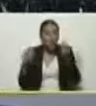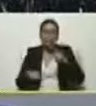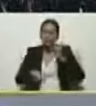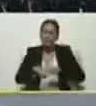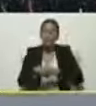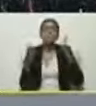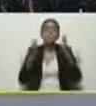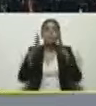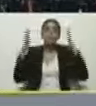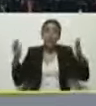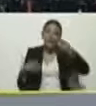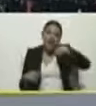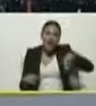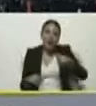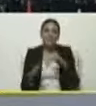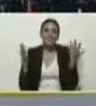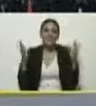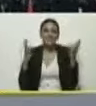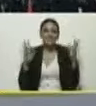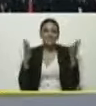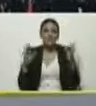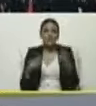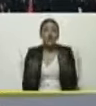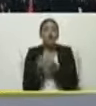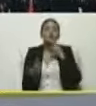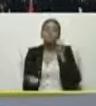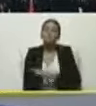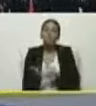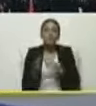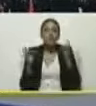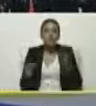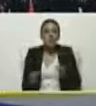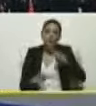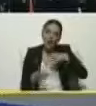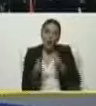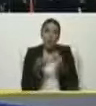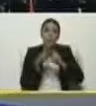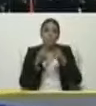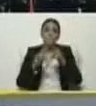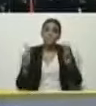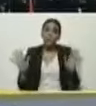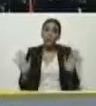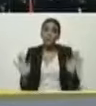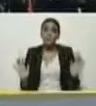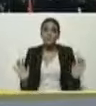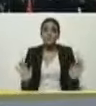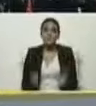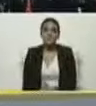tiempos grandes de seguridad, de paz.